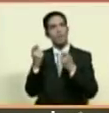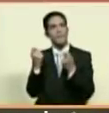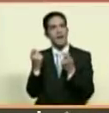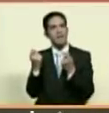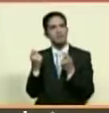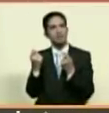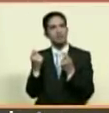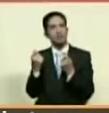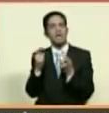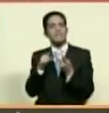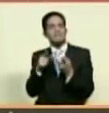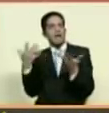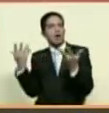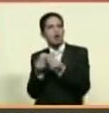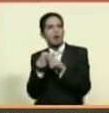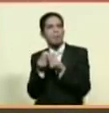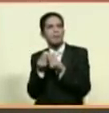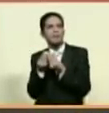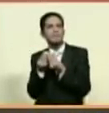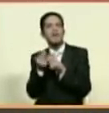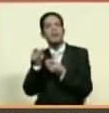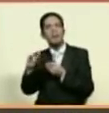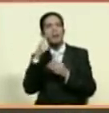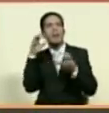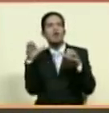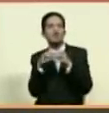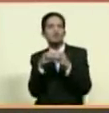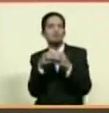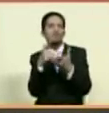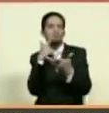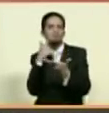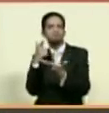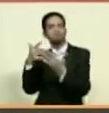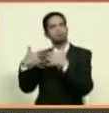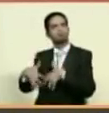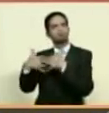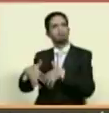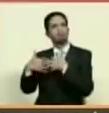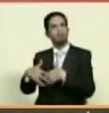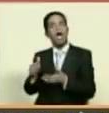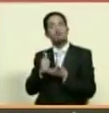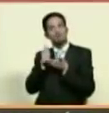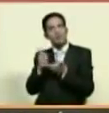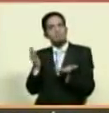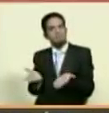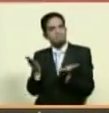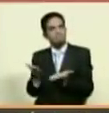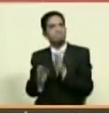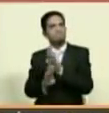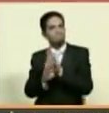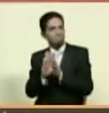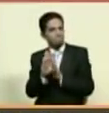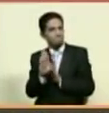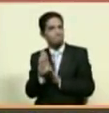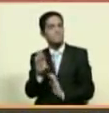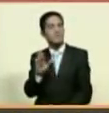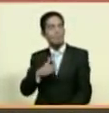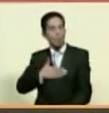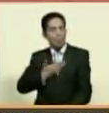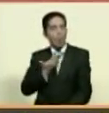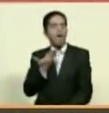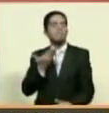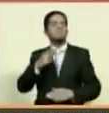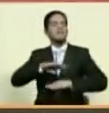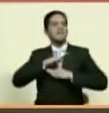y acompañar a estos sectores productivos en el crecimiento necesario para la satisfacción de la